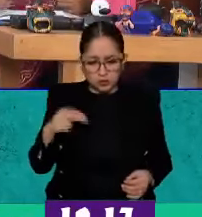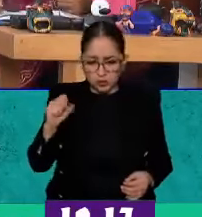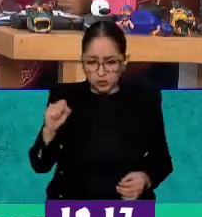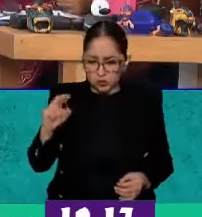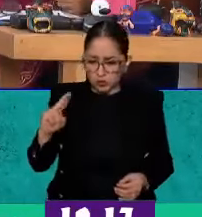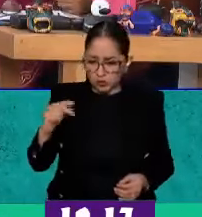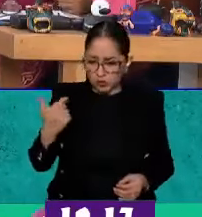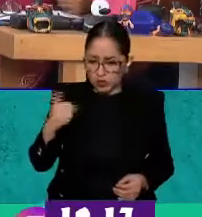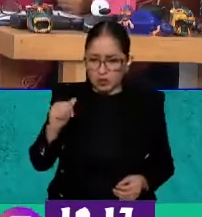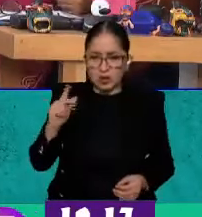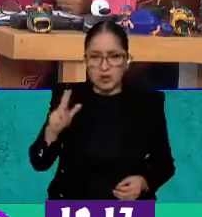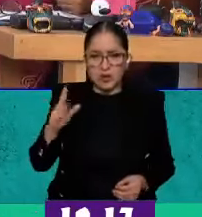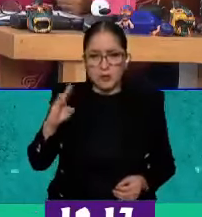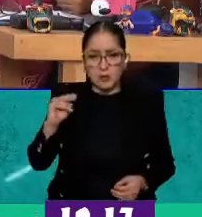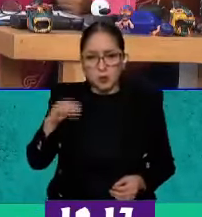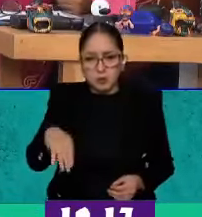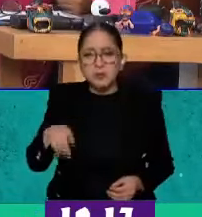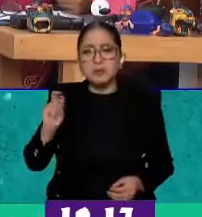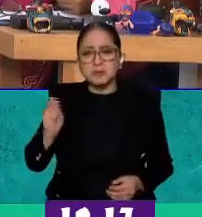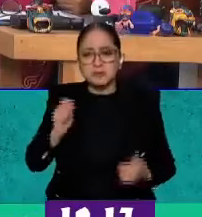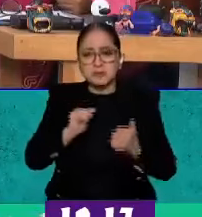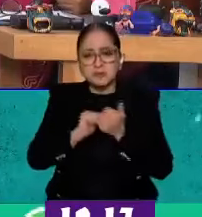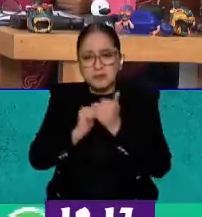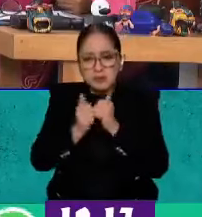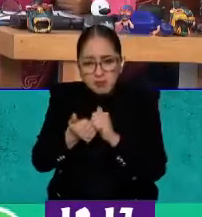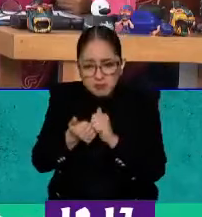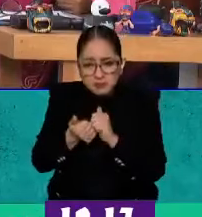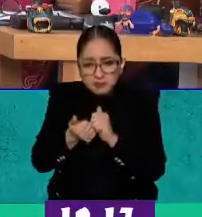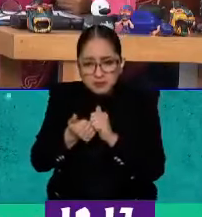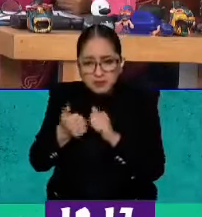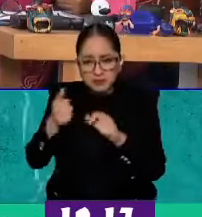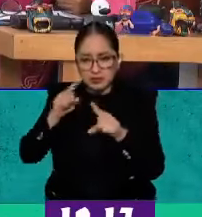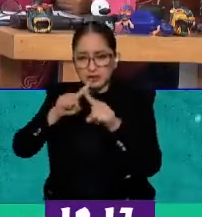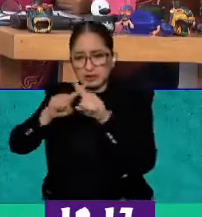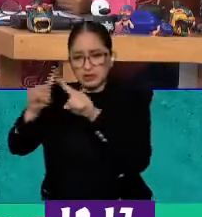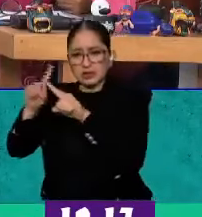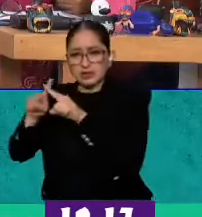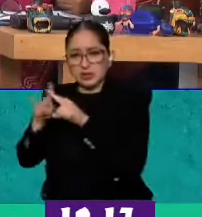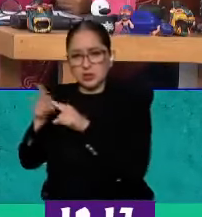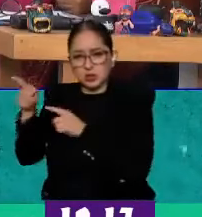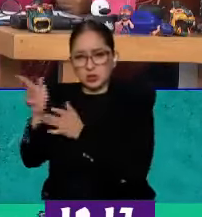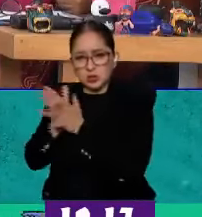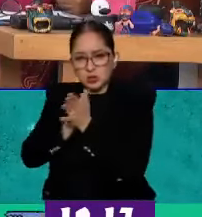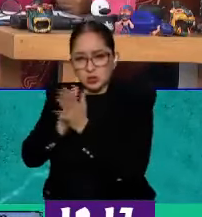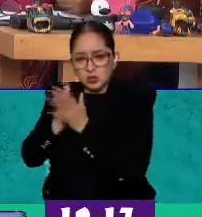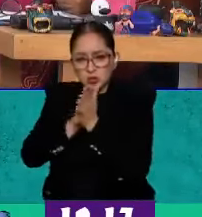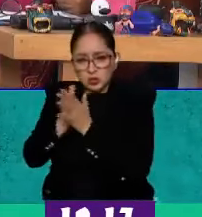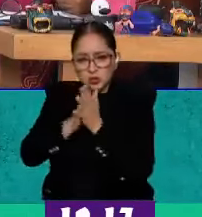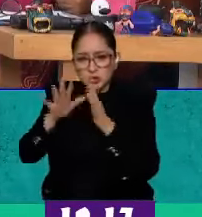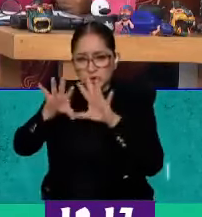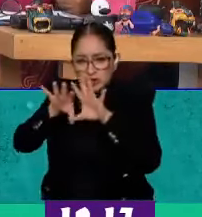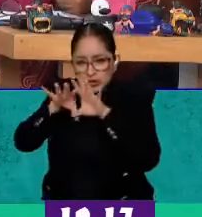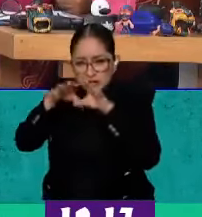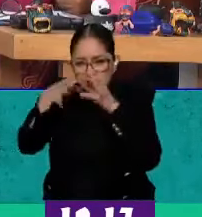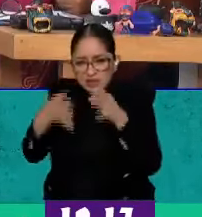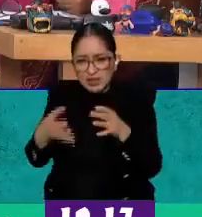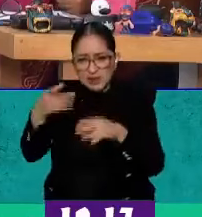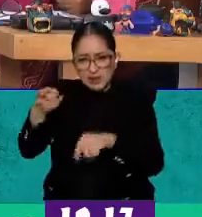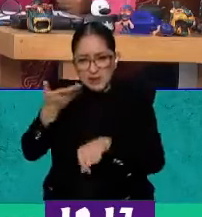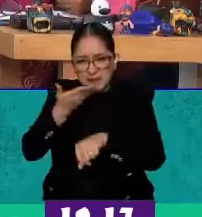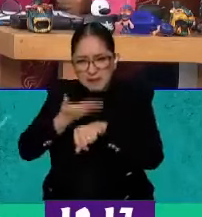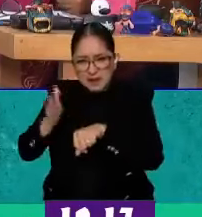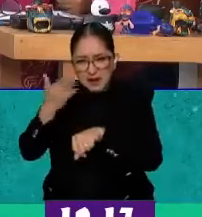bloom. Se empiezan a descomponer, a organizarse de manera diferente las moléculas de chocolate y se les forma como una capita blanca arriba. Sí, horrible.